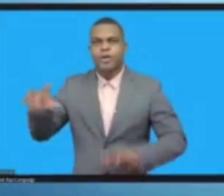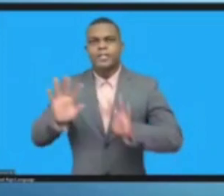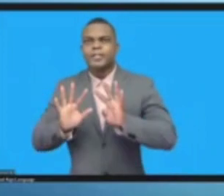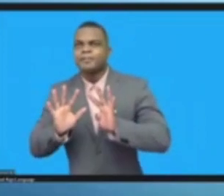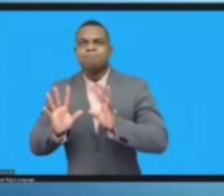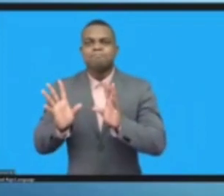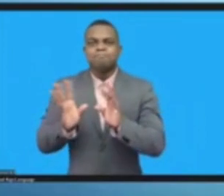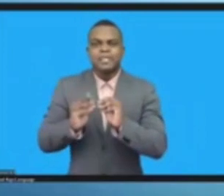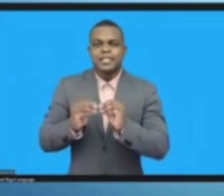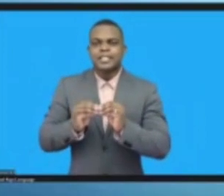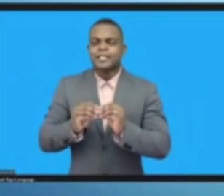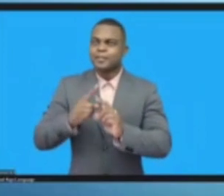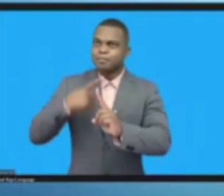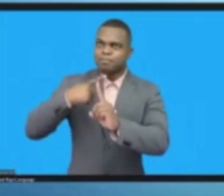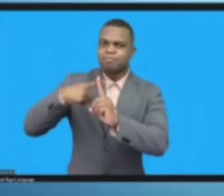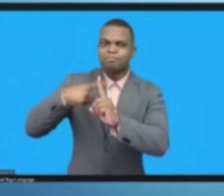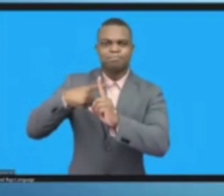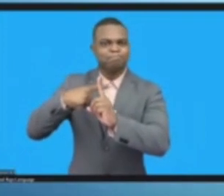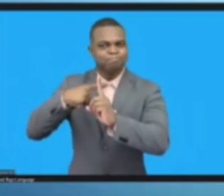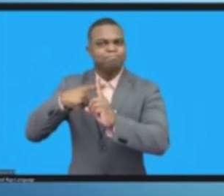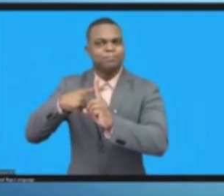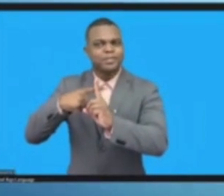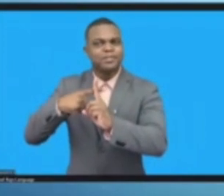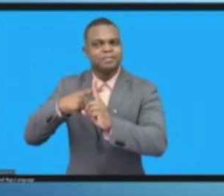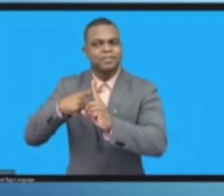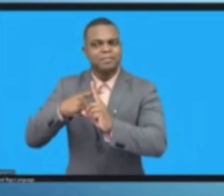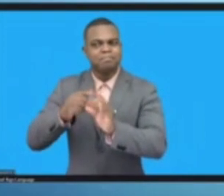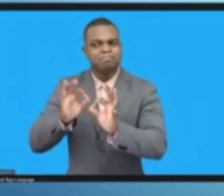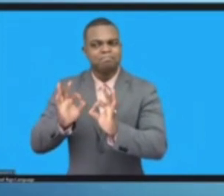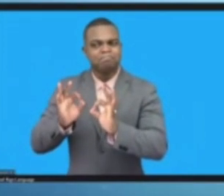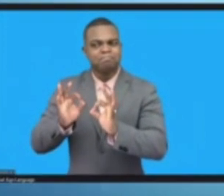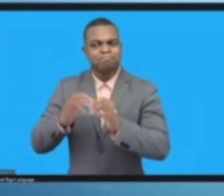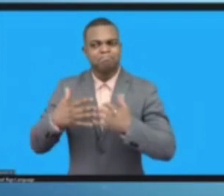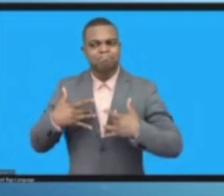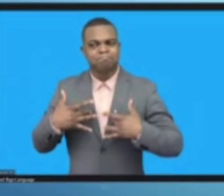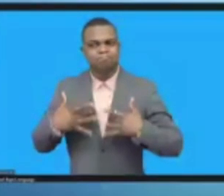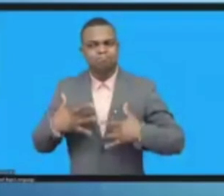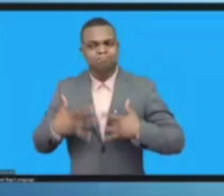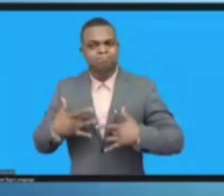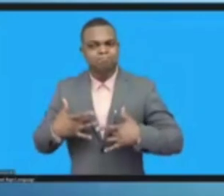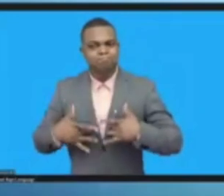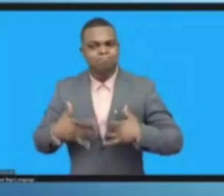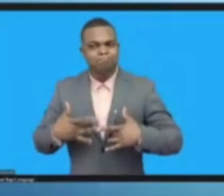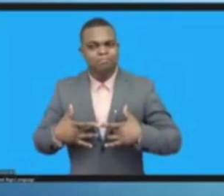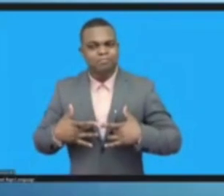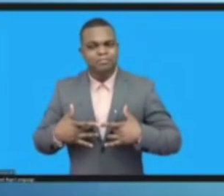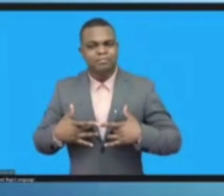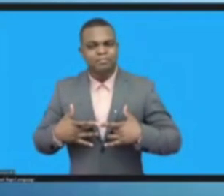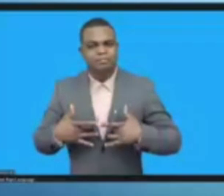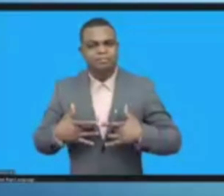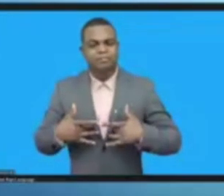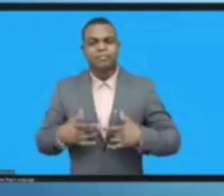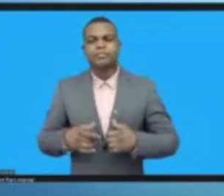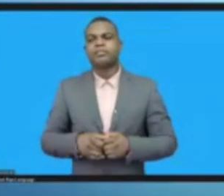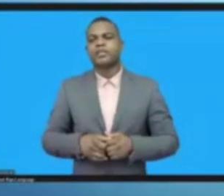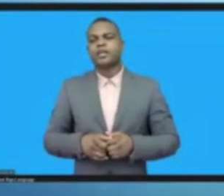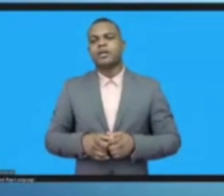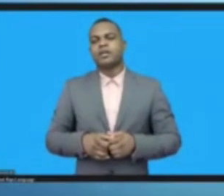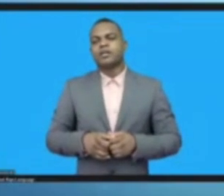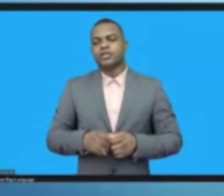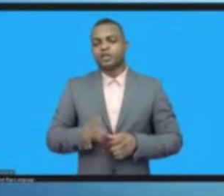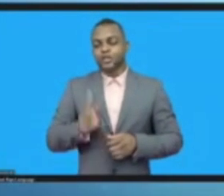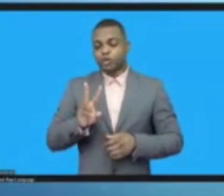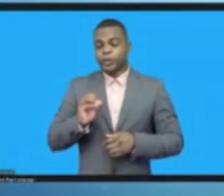caracteriza la Cumbre Y por supuesto ahora 20 años después nos encontramos en otro punto de